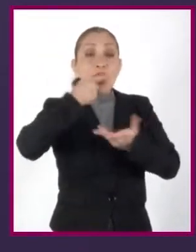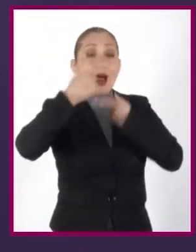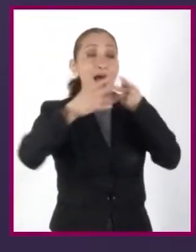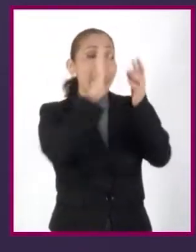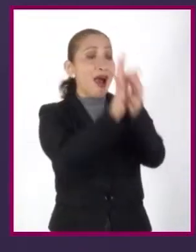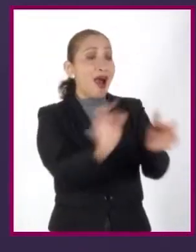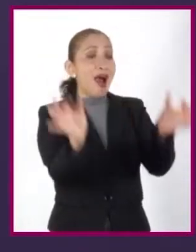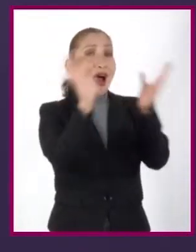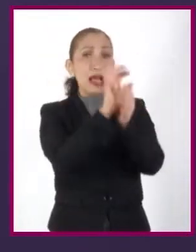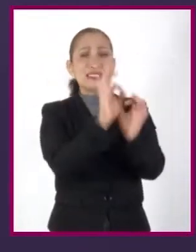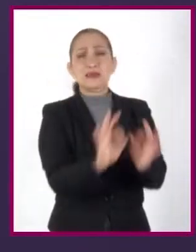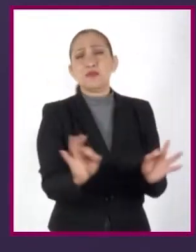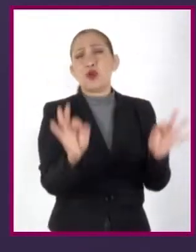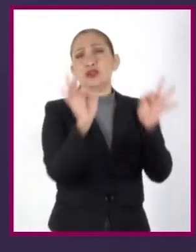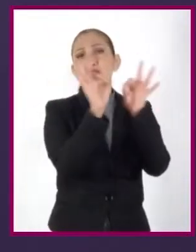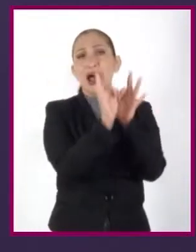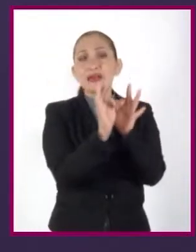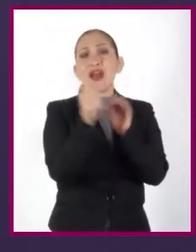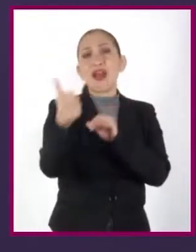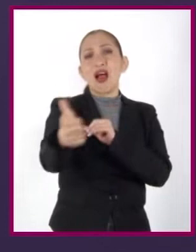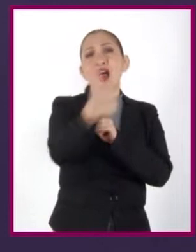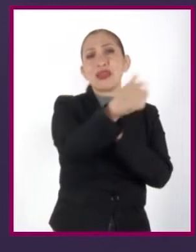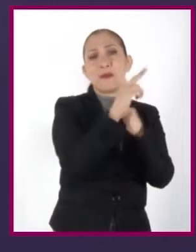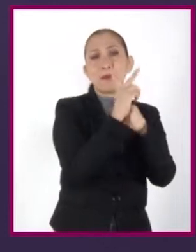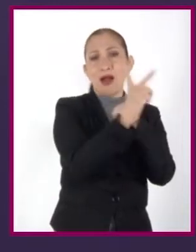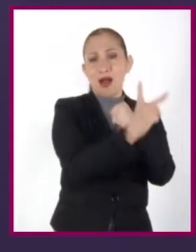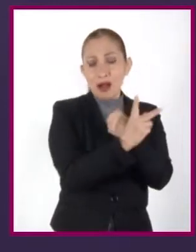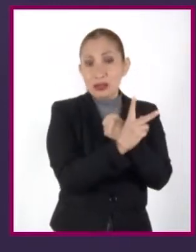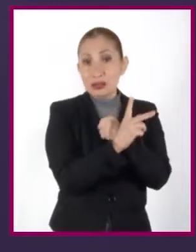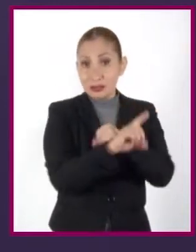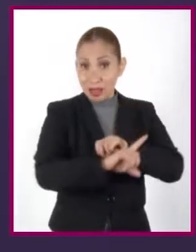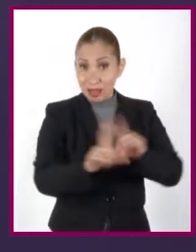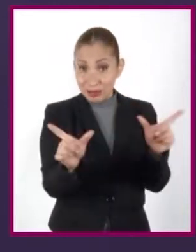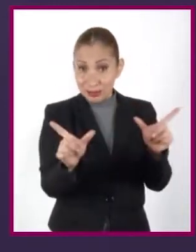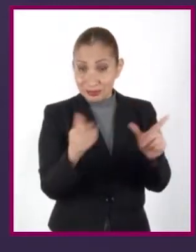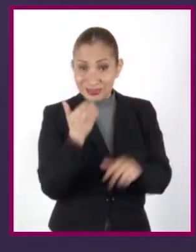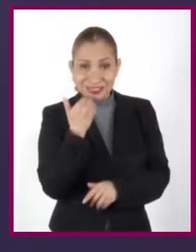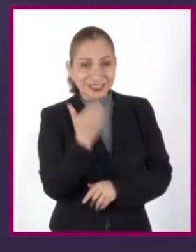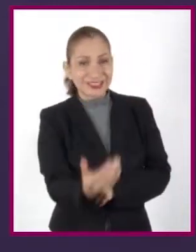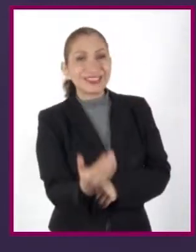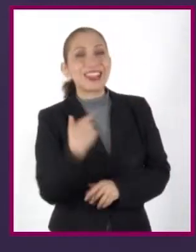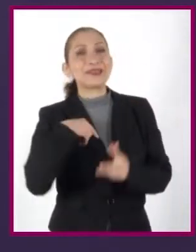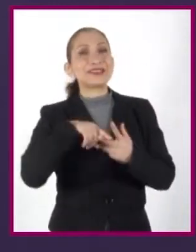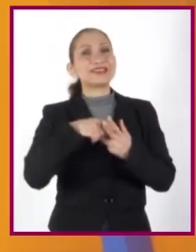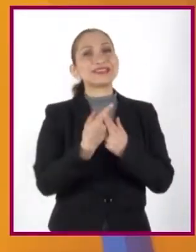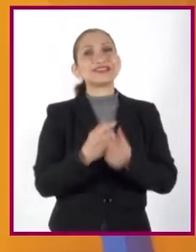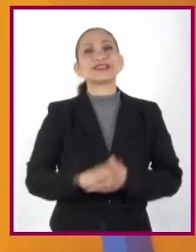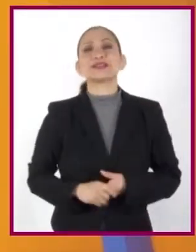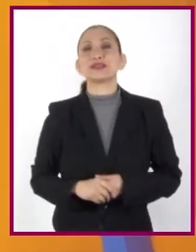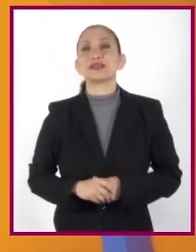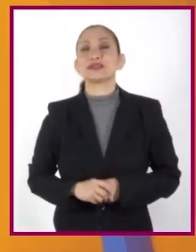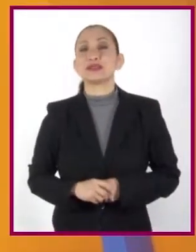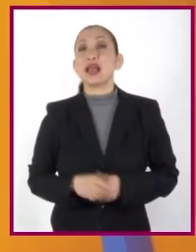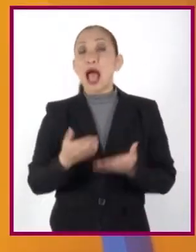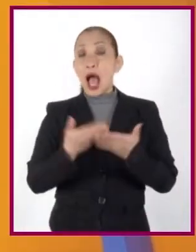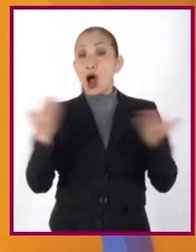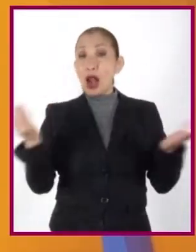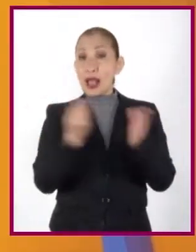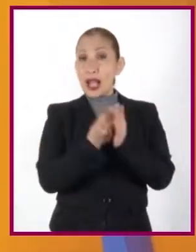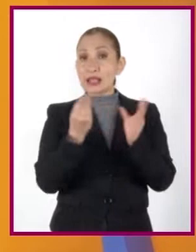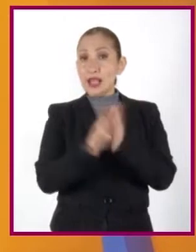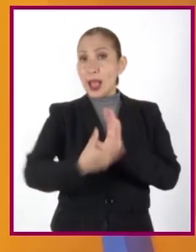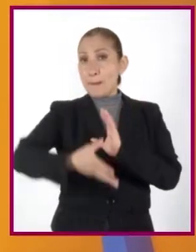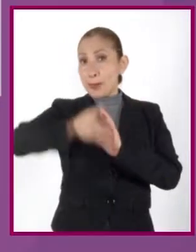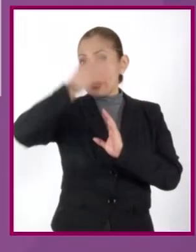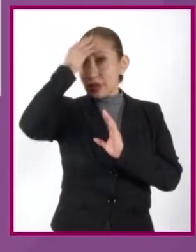se vuelvan representativas de cada nación. ¿Todo listo? Muy bien, pues iniciemos. En esta sesión, nuestro